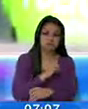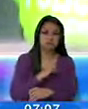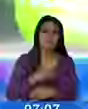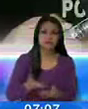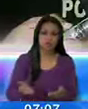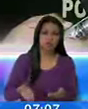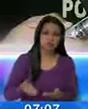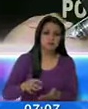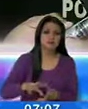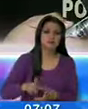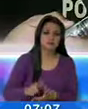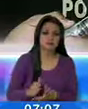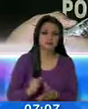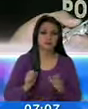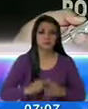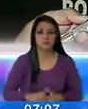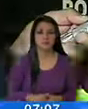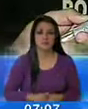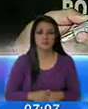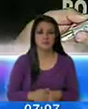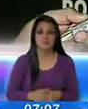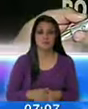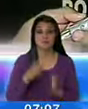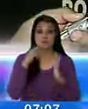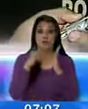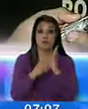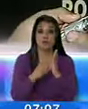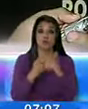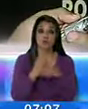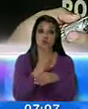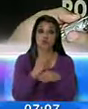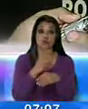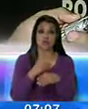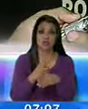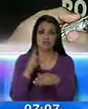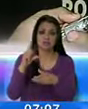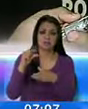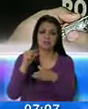valor. Utilizaban sustancias para, inclusive en algunos casos,